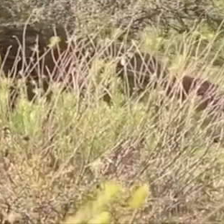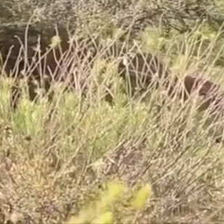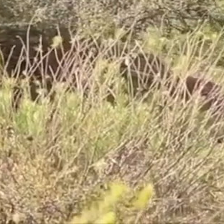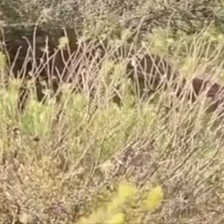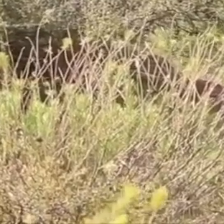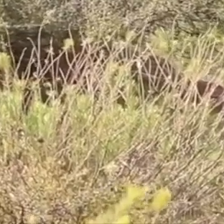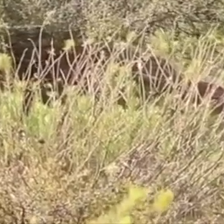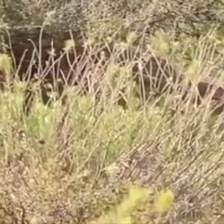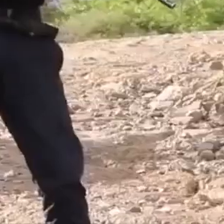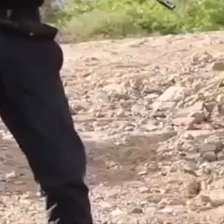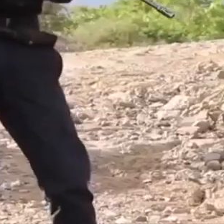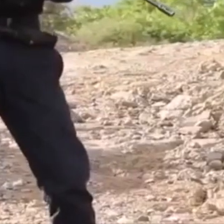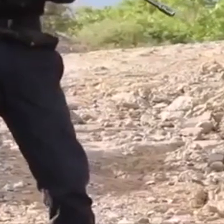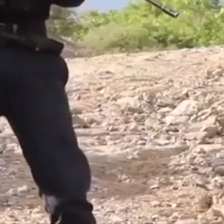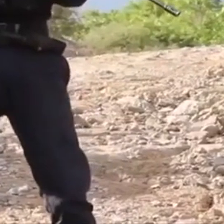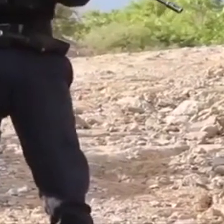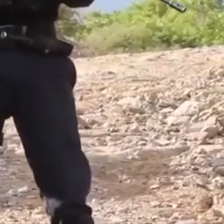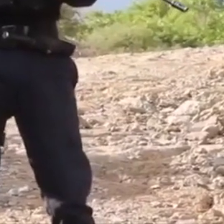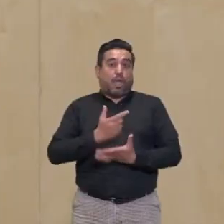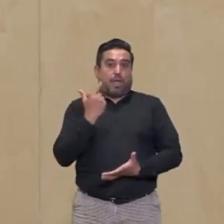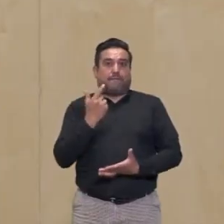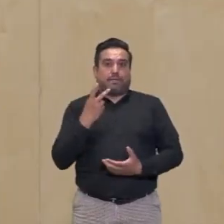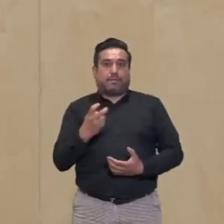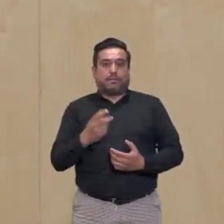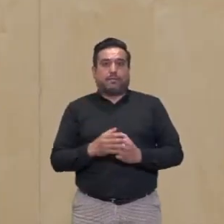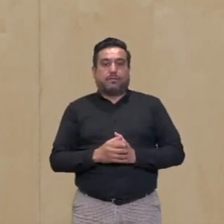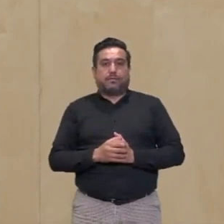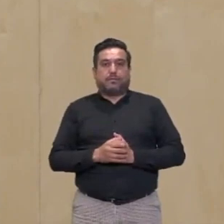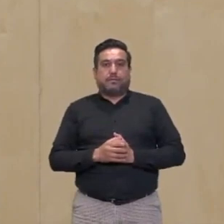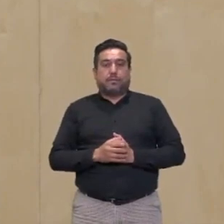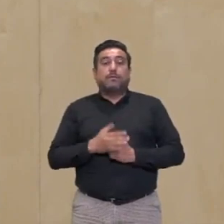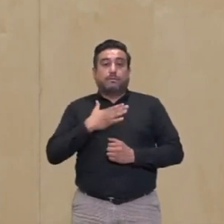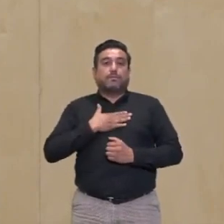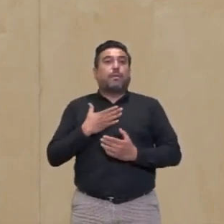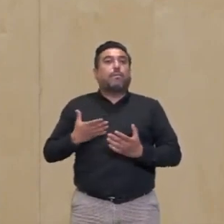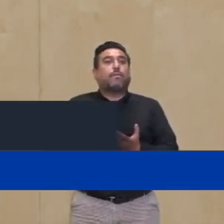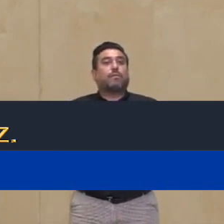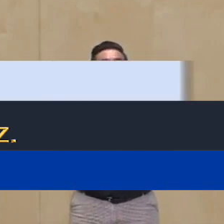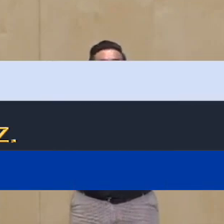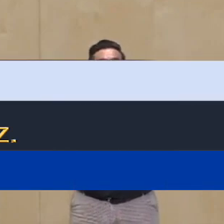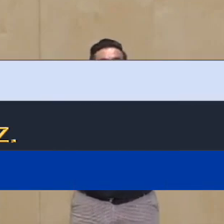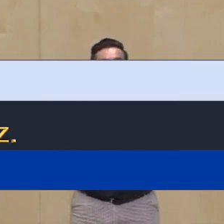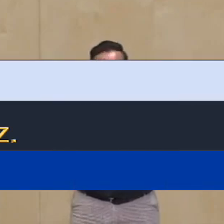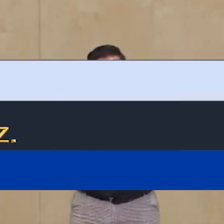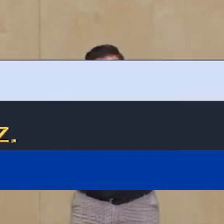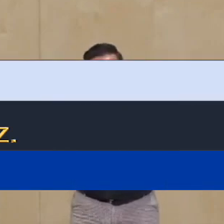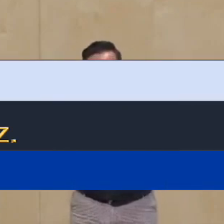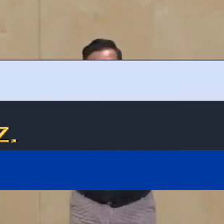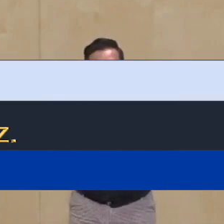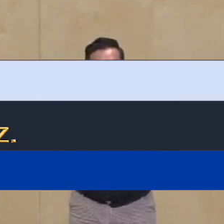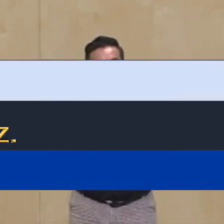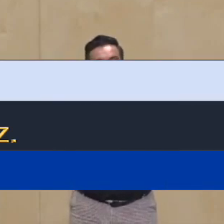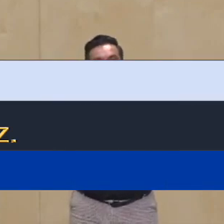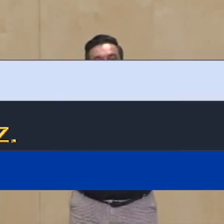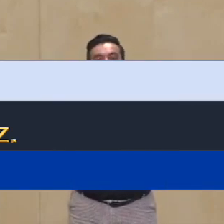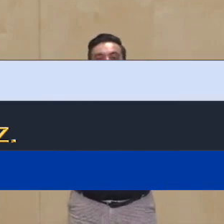de manera engañosa los servicios de emergencia. Con nuestra propuesta se podrá sancionar de manera efectiva a quien ponga en riesgo la